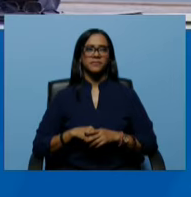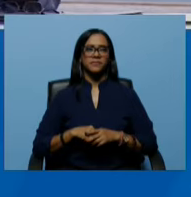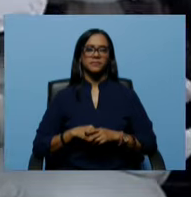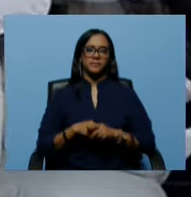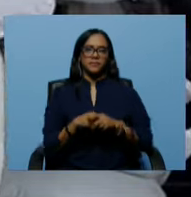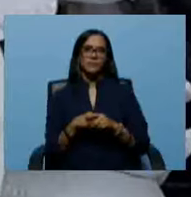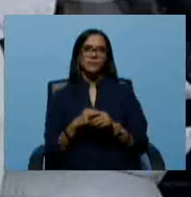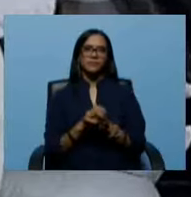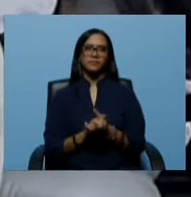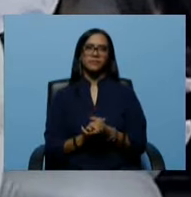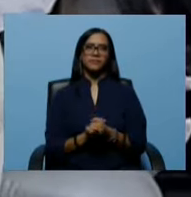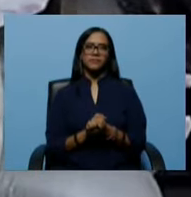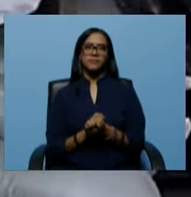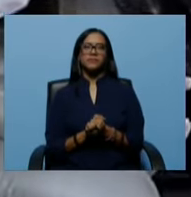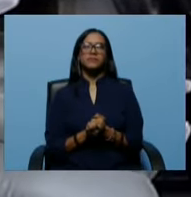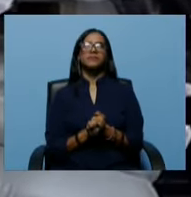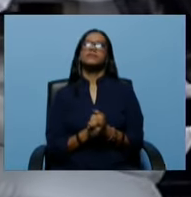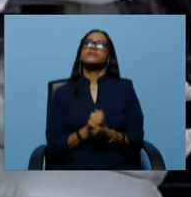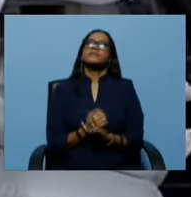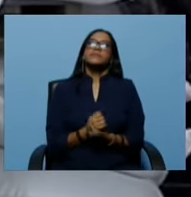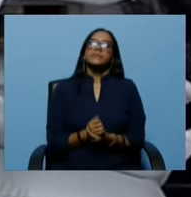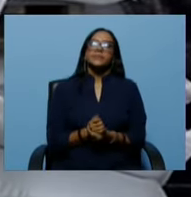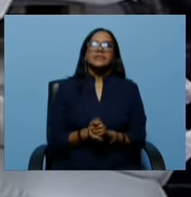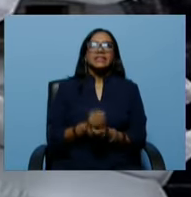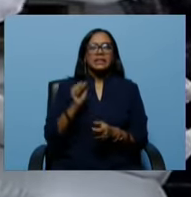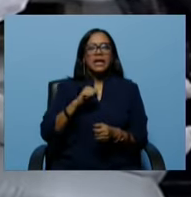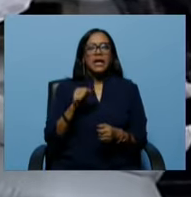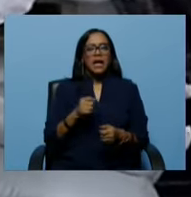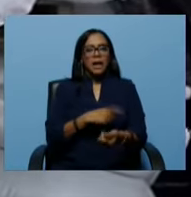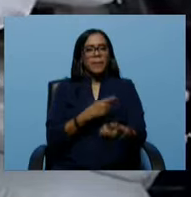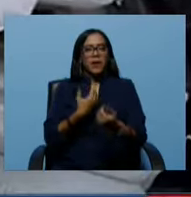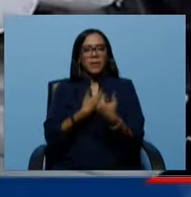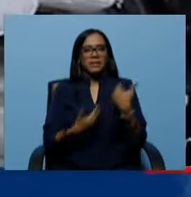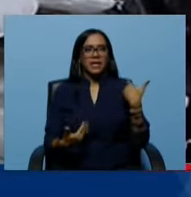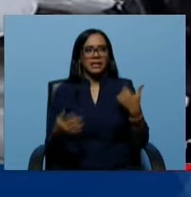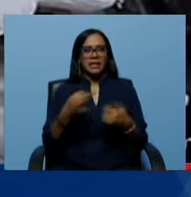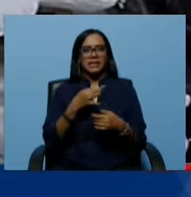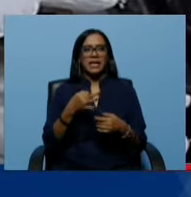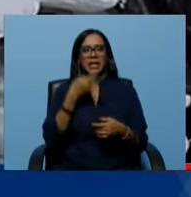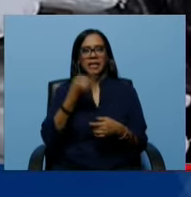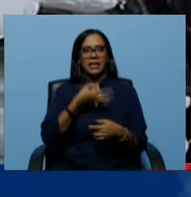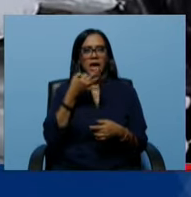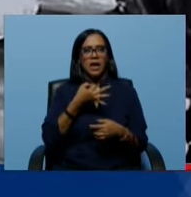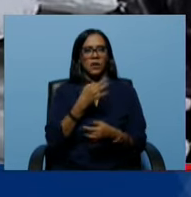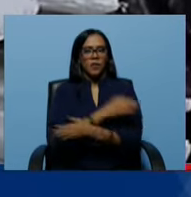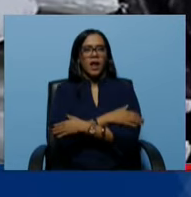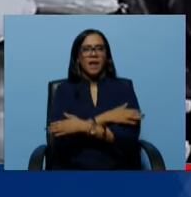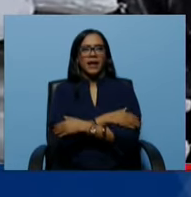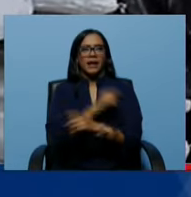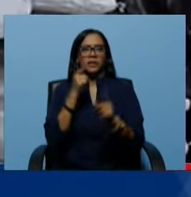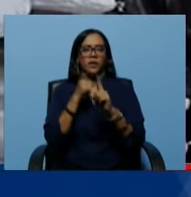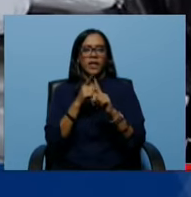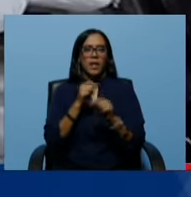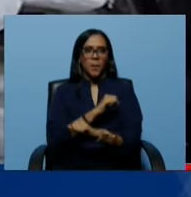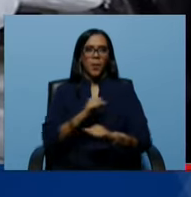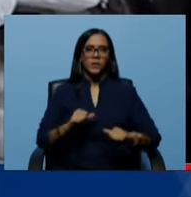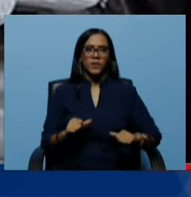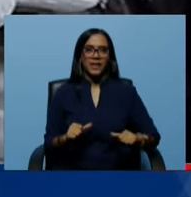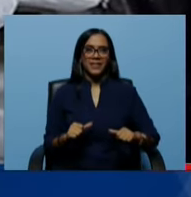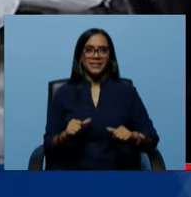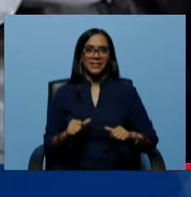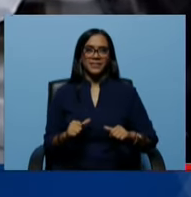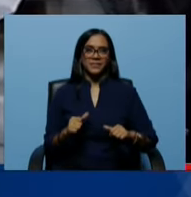Bueno, sí, hermano presidente, excelente tarde. Un abrazo desde Portuguesa,